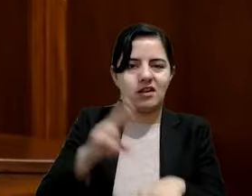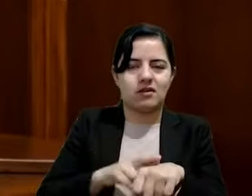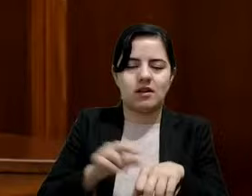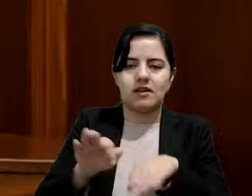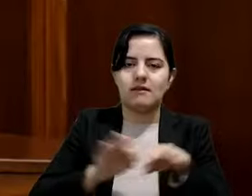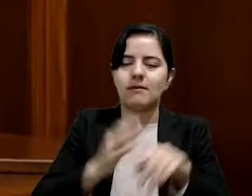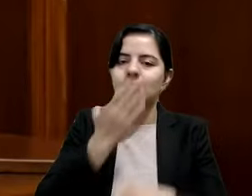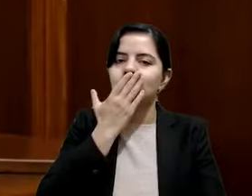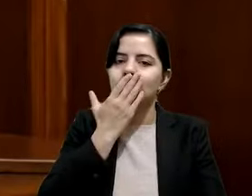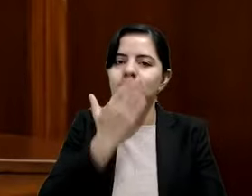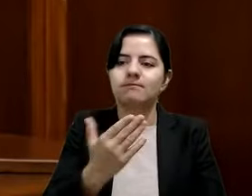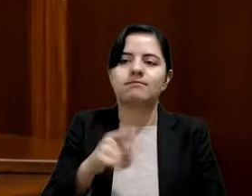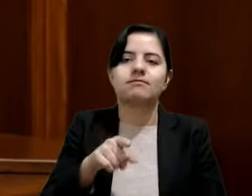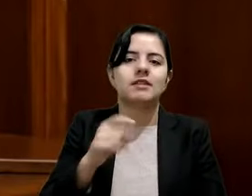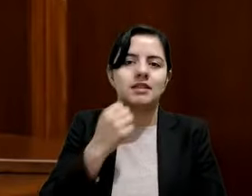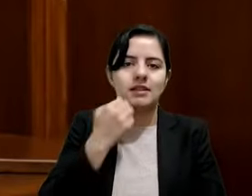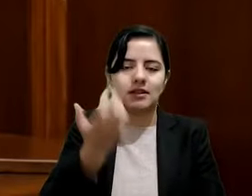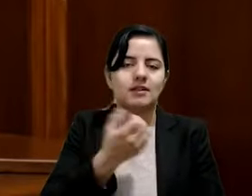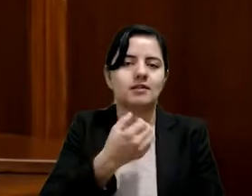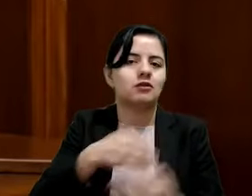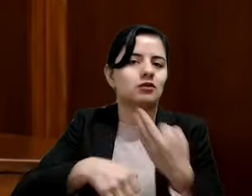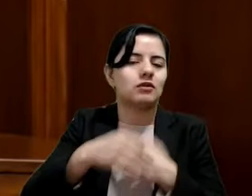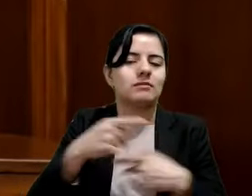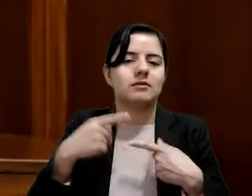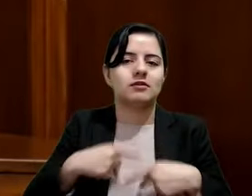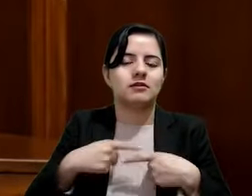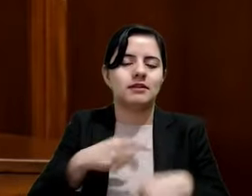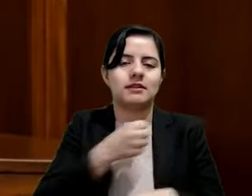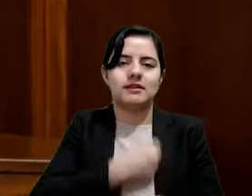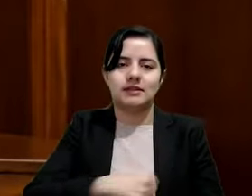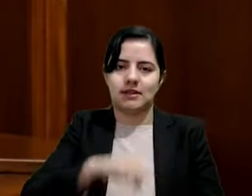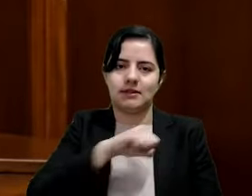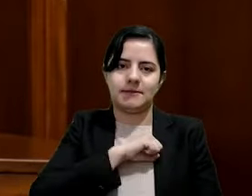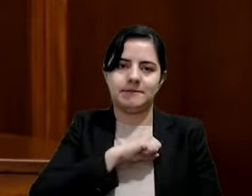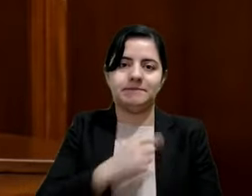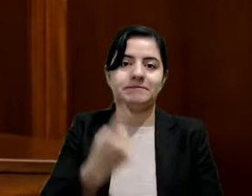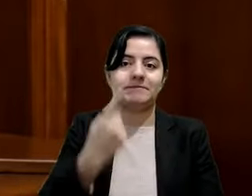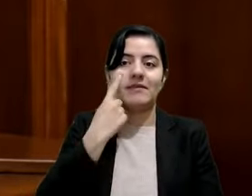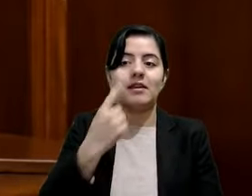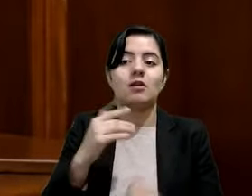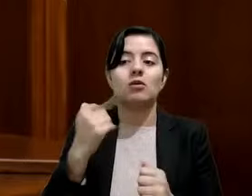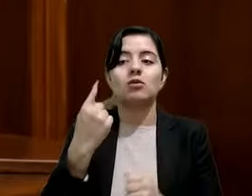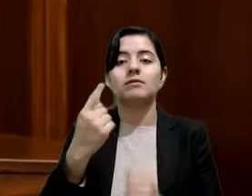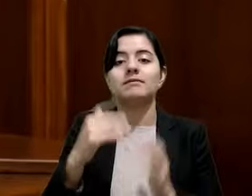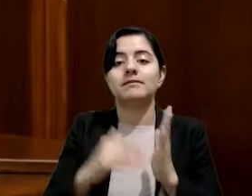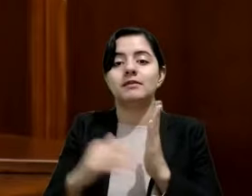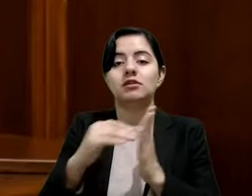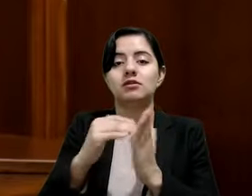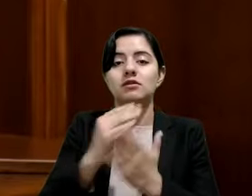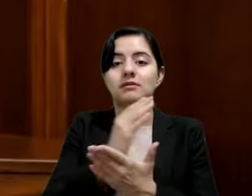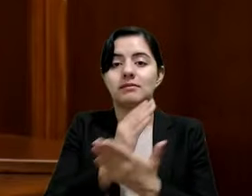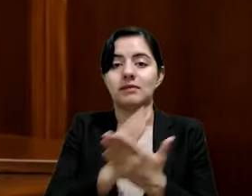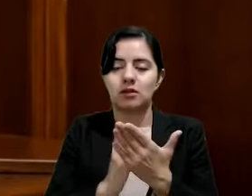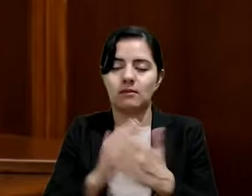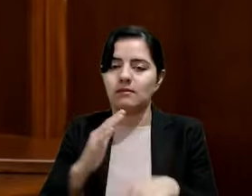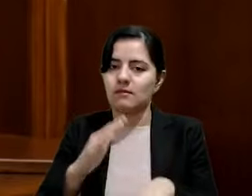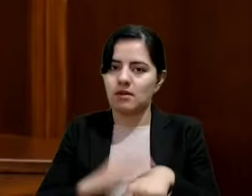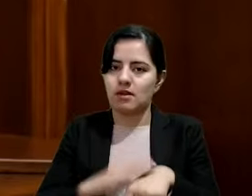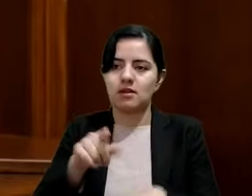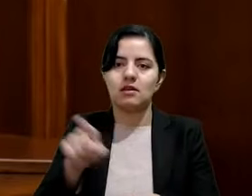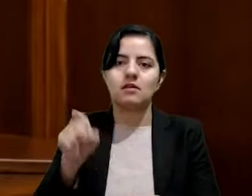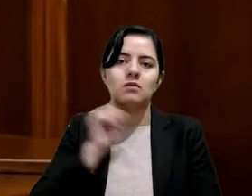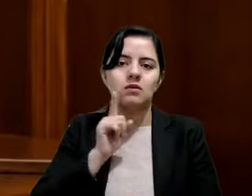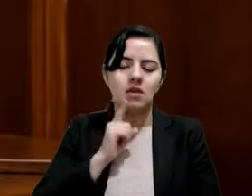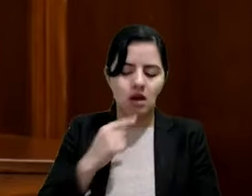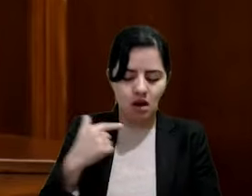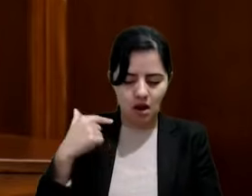hacia la salud más de un millón y medio de mujeres han detectado y tratado oport ambiente su padecimiento además de una victoria médica es